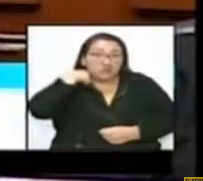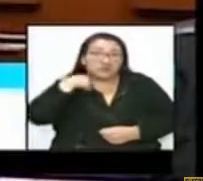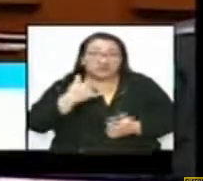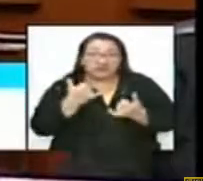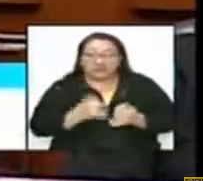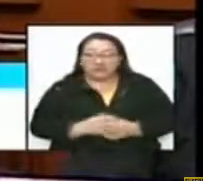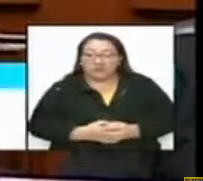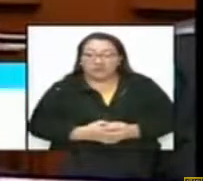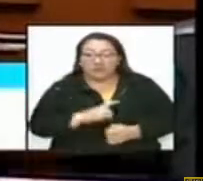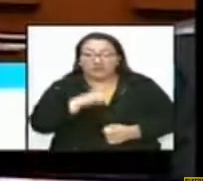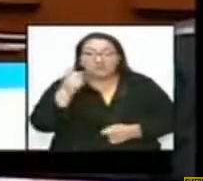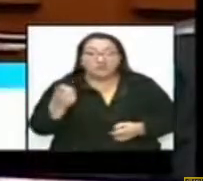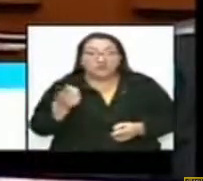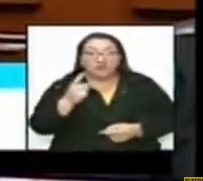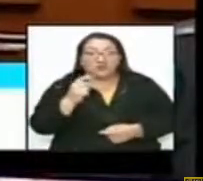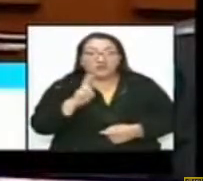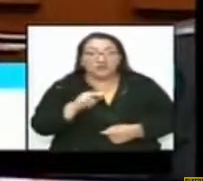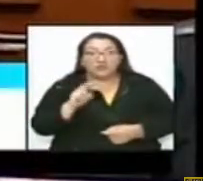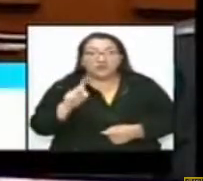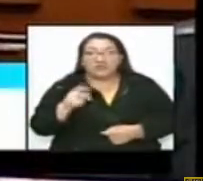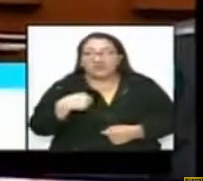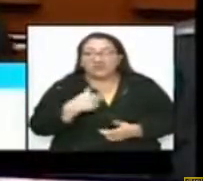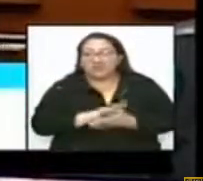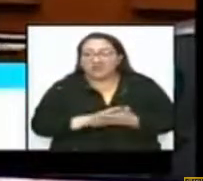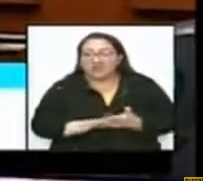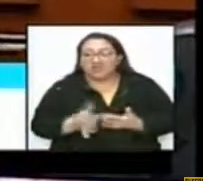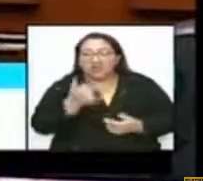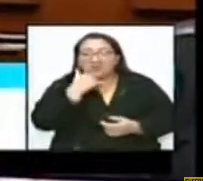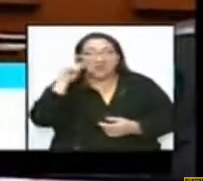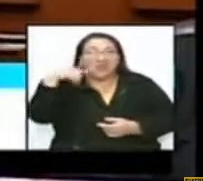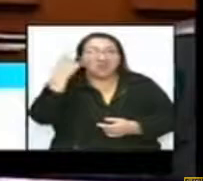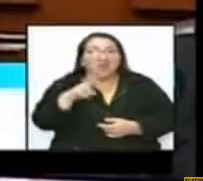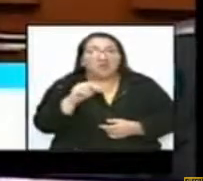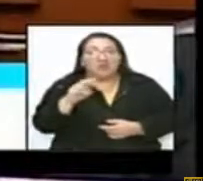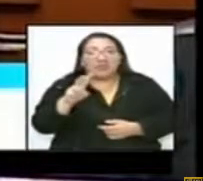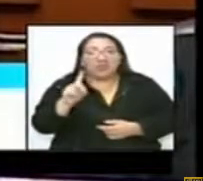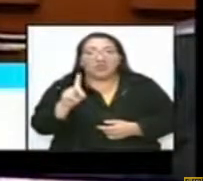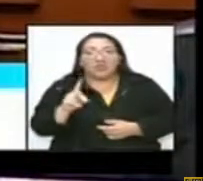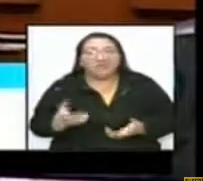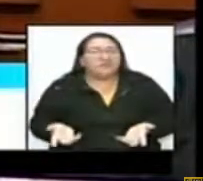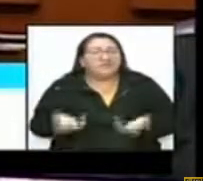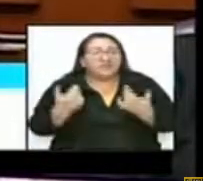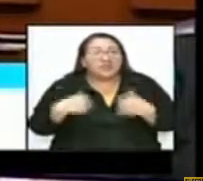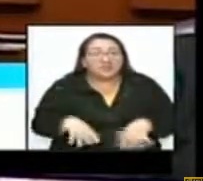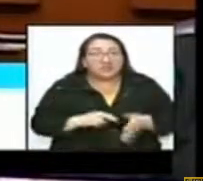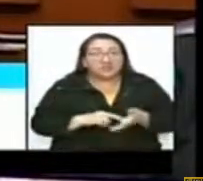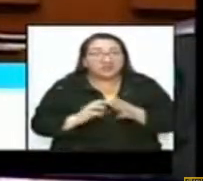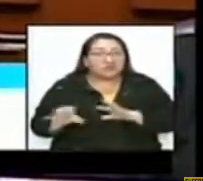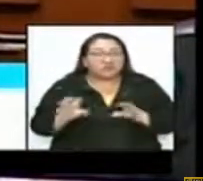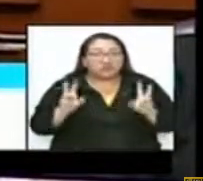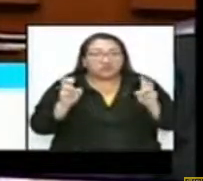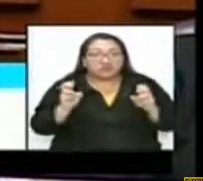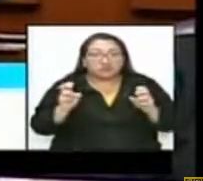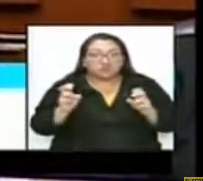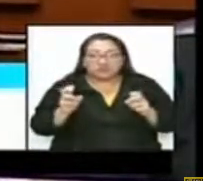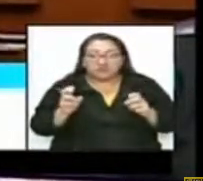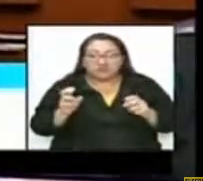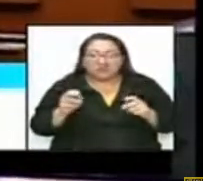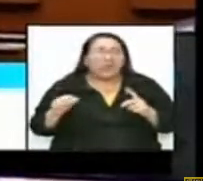hasta el año 21 no tiene nada lo que le interese lo que va a pasar el año 21 y han convertido en un tema de patria o